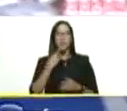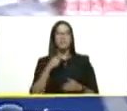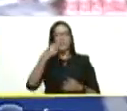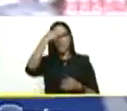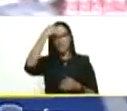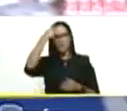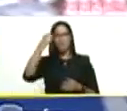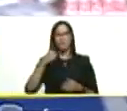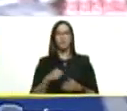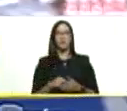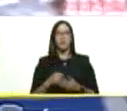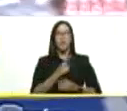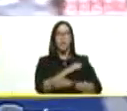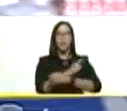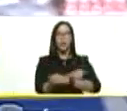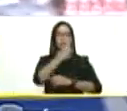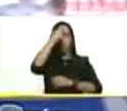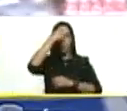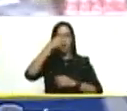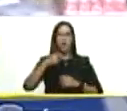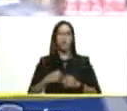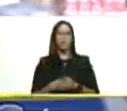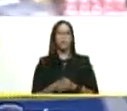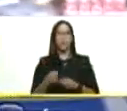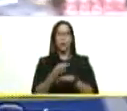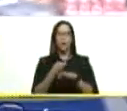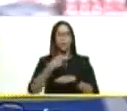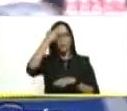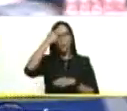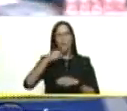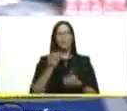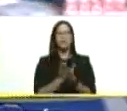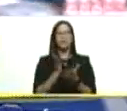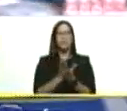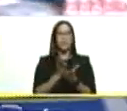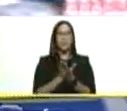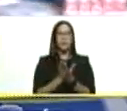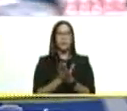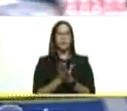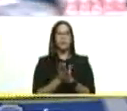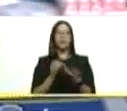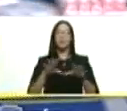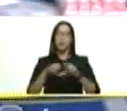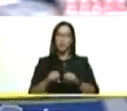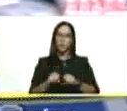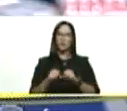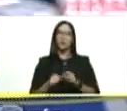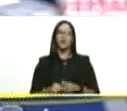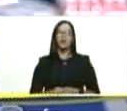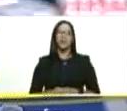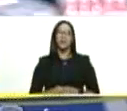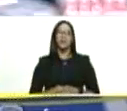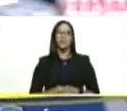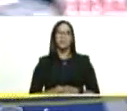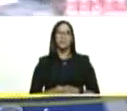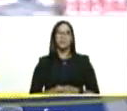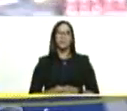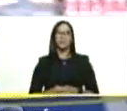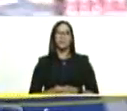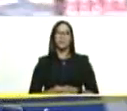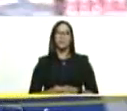incansable, humilde, leal, dispuesto. Eduardo Piñate, desde el municipio de San Fernando